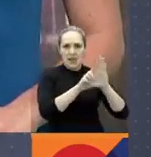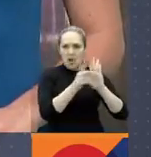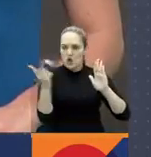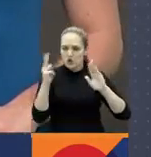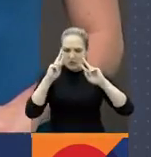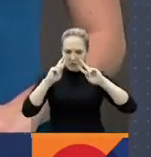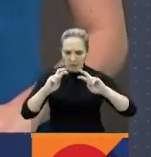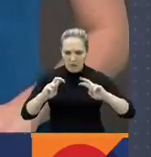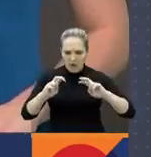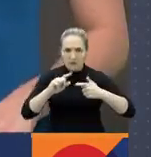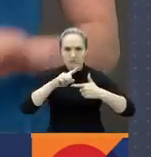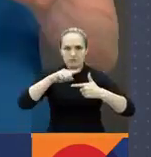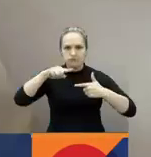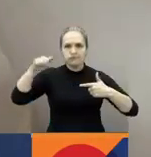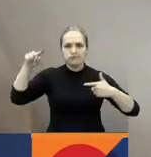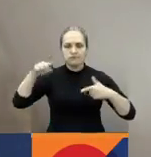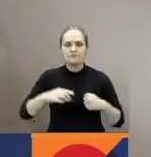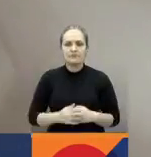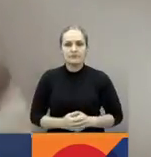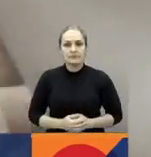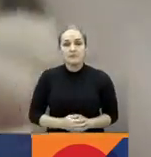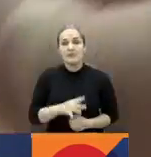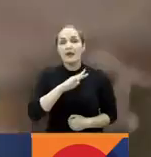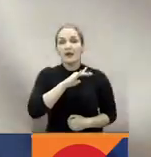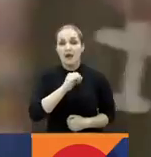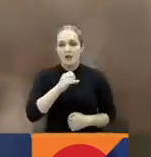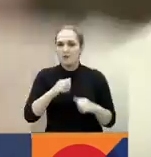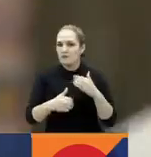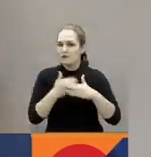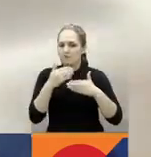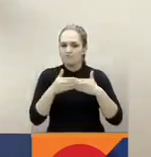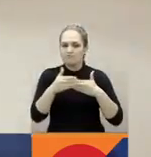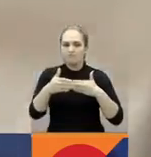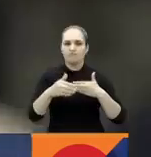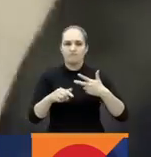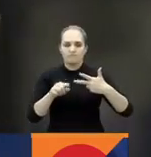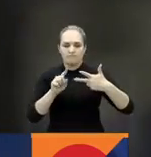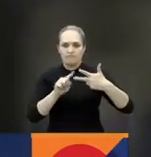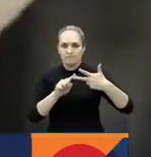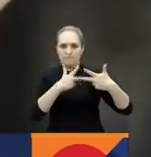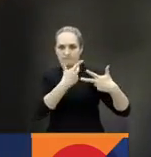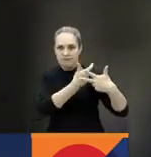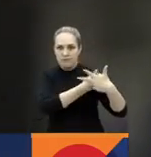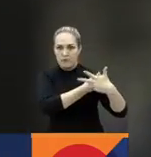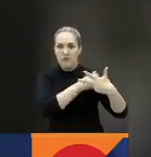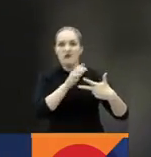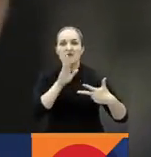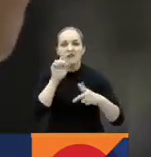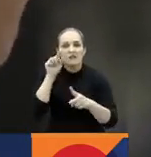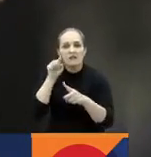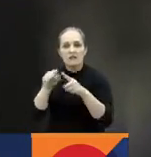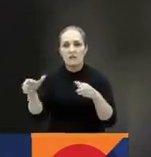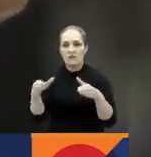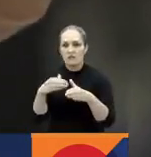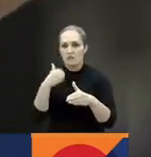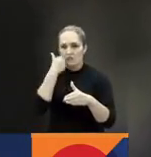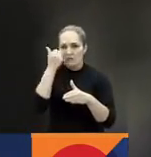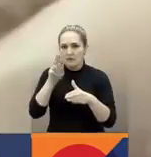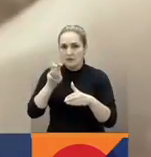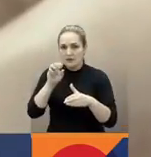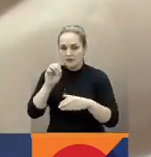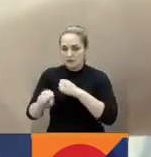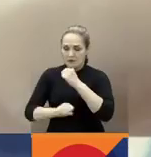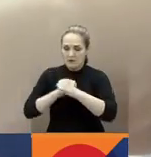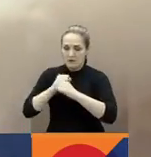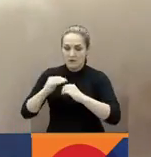En Cali inició la aplicación de terceras dosis para mayores de 70 años. Además, les contaremos cómo avanza la inmunización